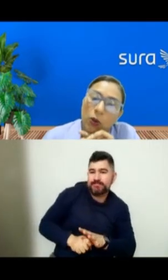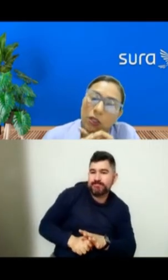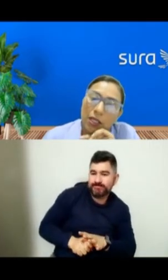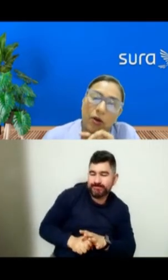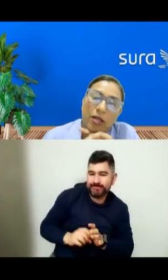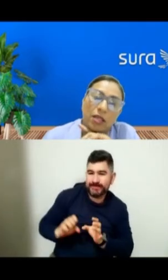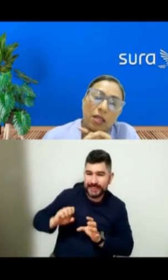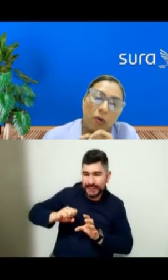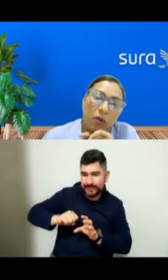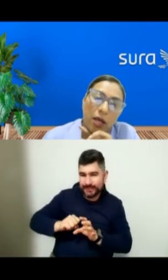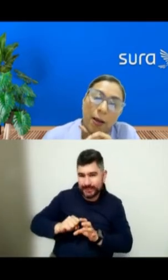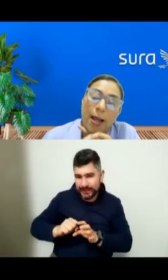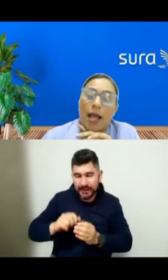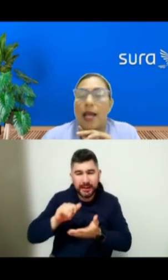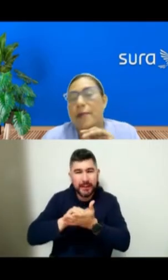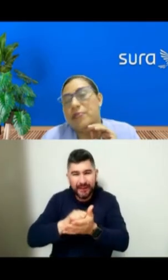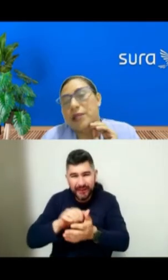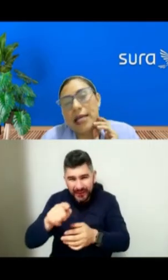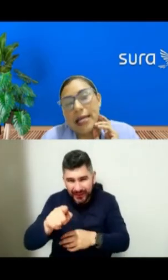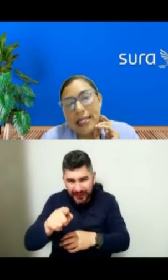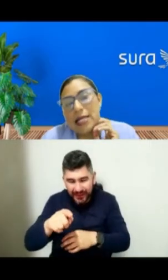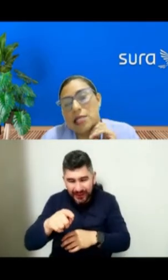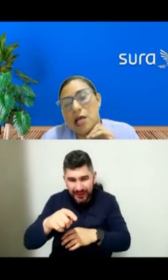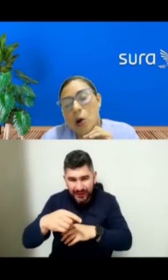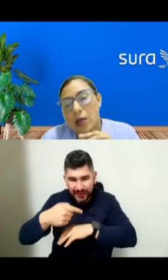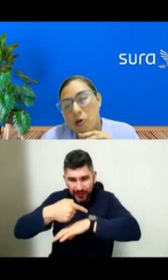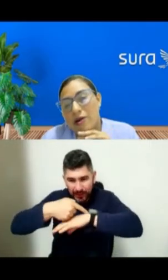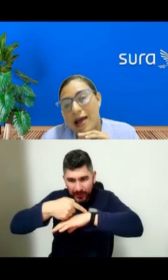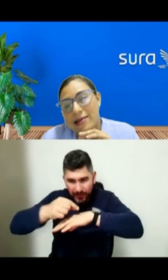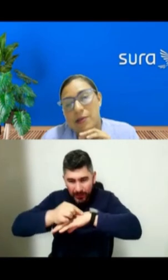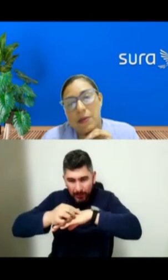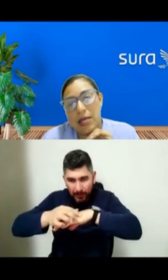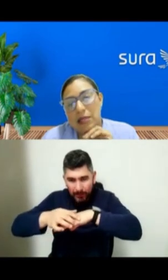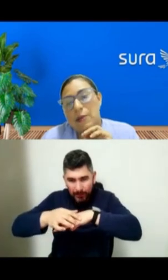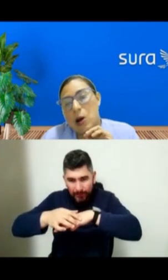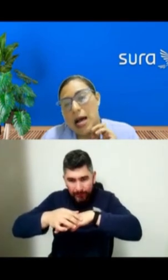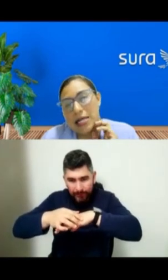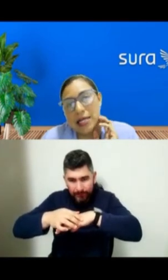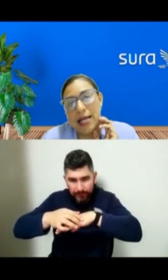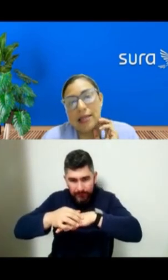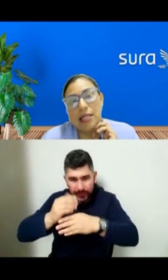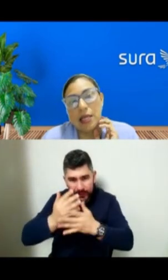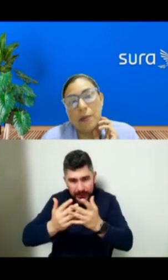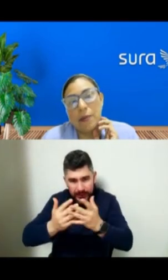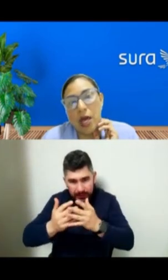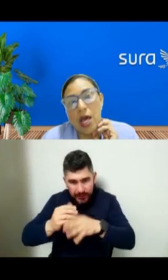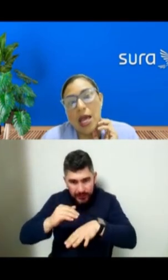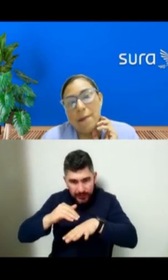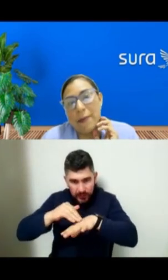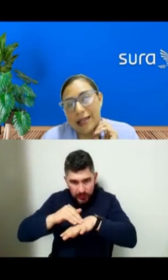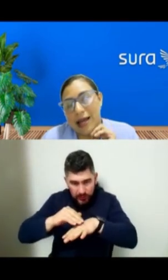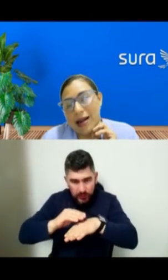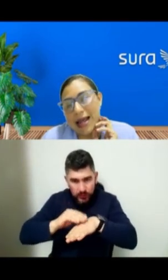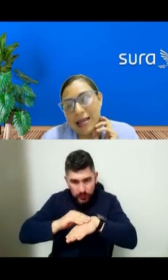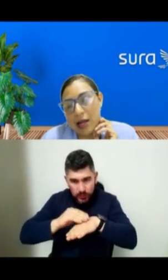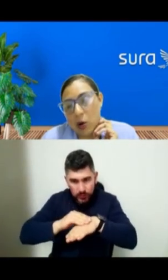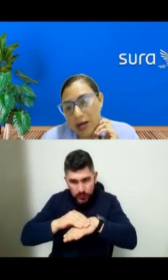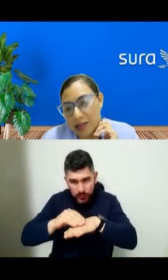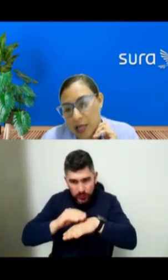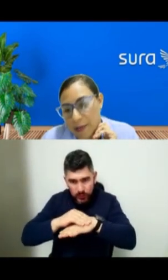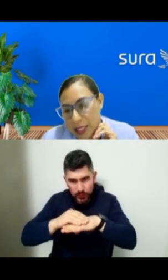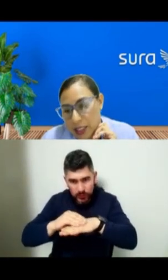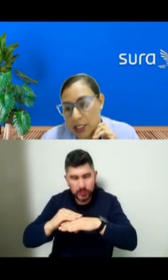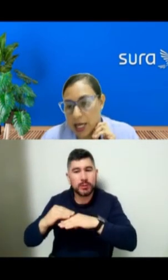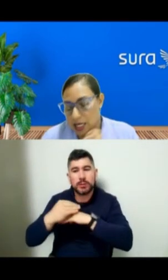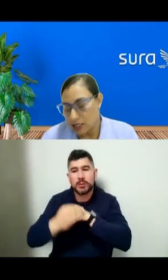Entonces aquí cuando tenemos este tipo de heridas o de hemorragia, simplemente vamos a hacer este tipo de empaquetar la